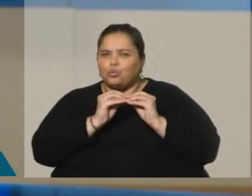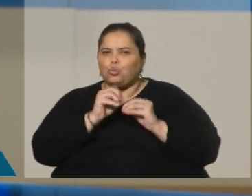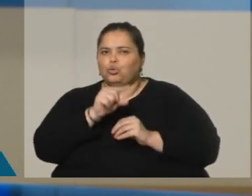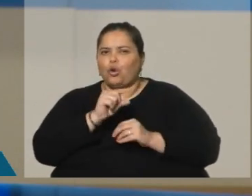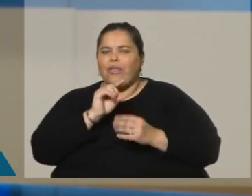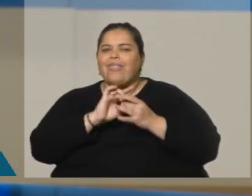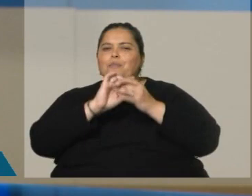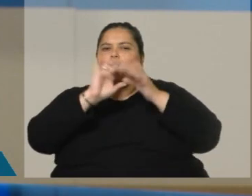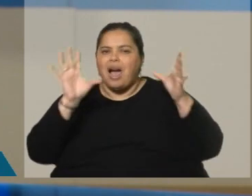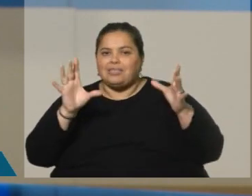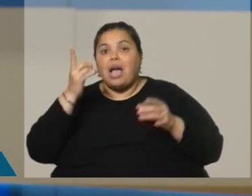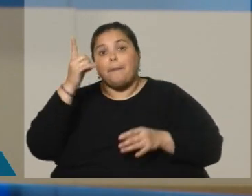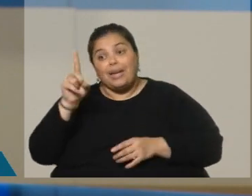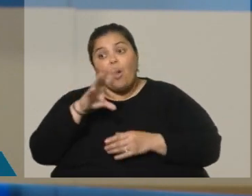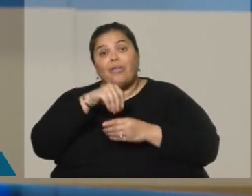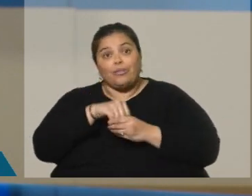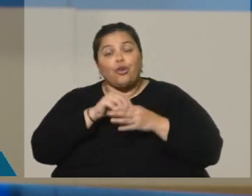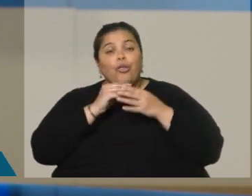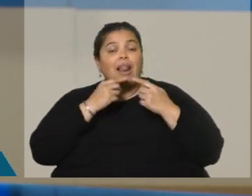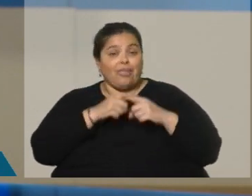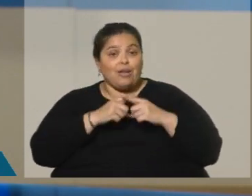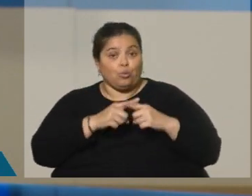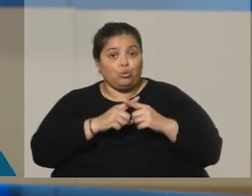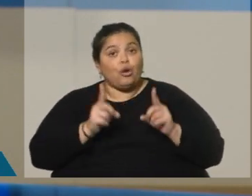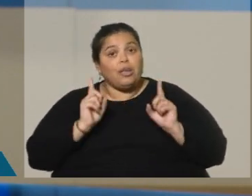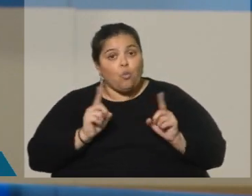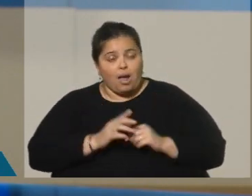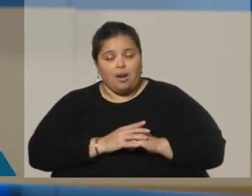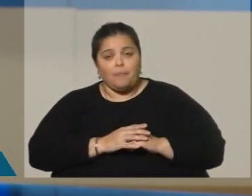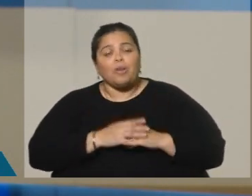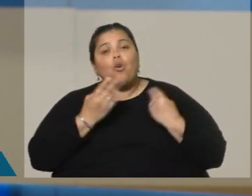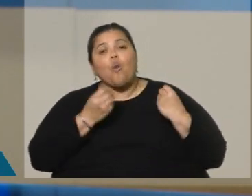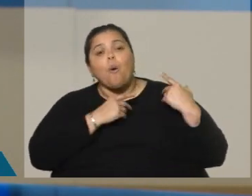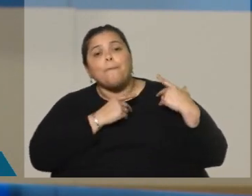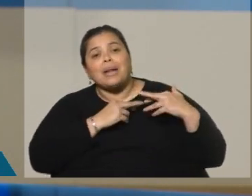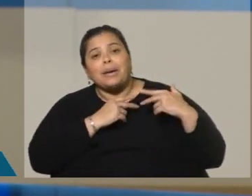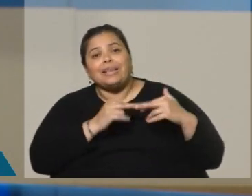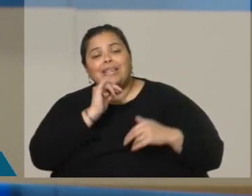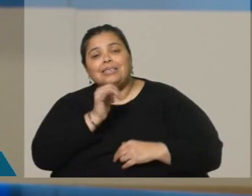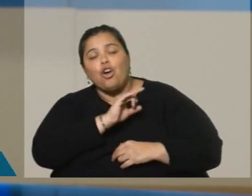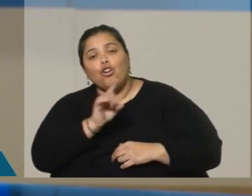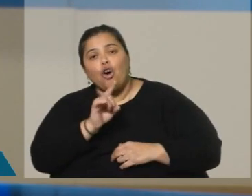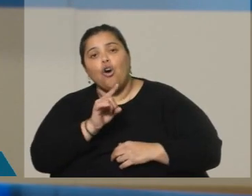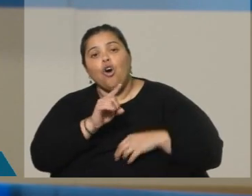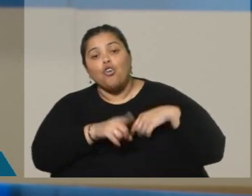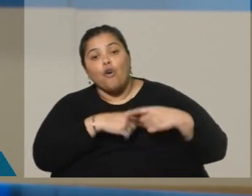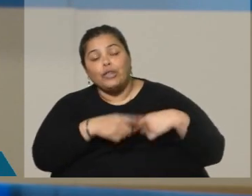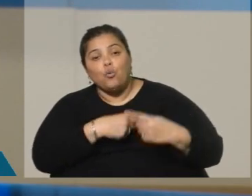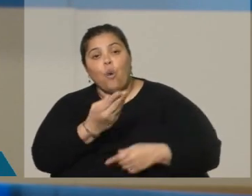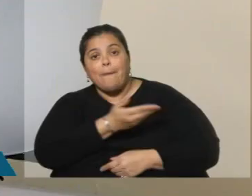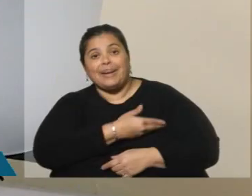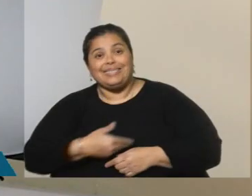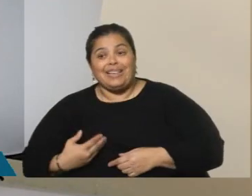Aunque estaba dentro de la discusiones también ese tema de la o no del presidente en el en el cargo